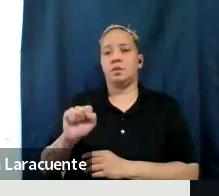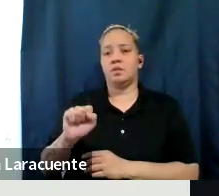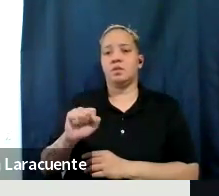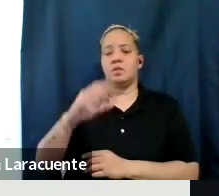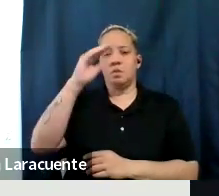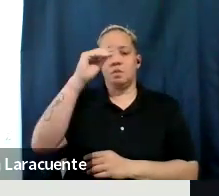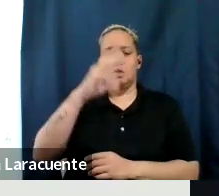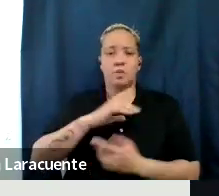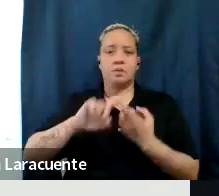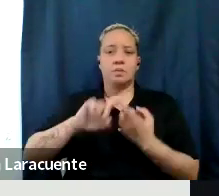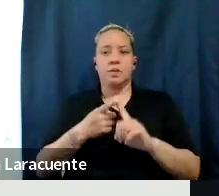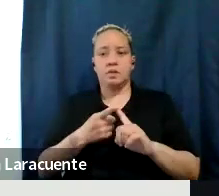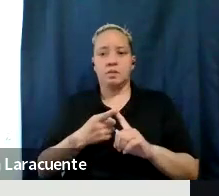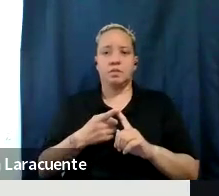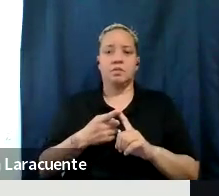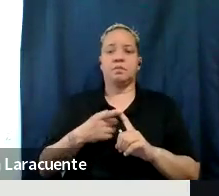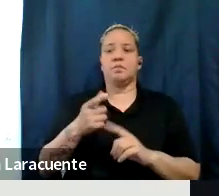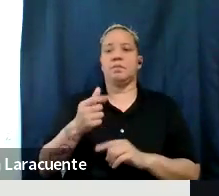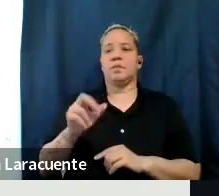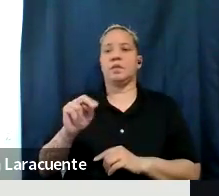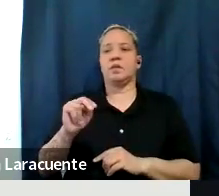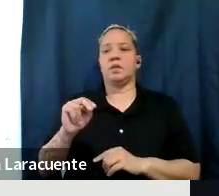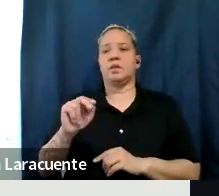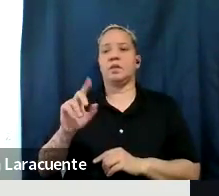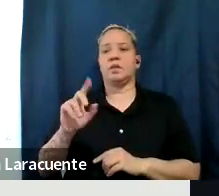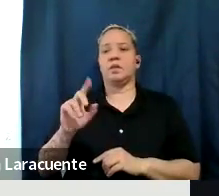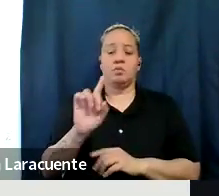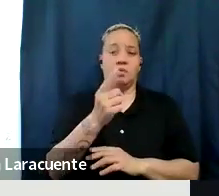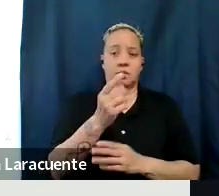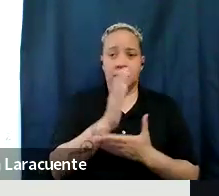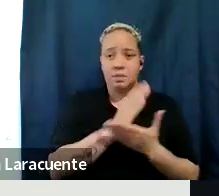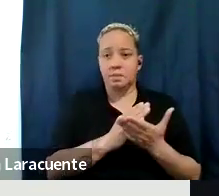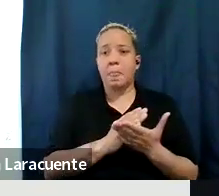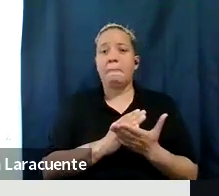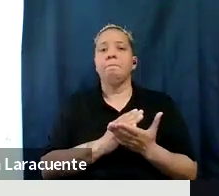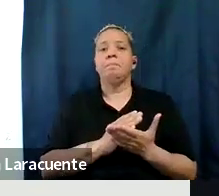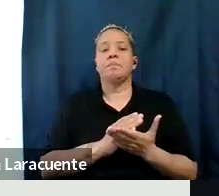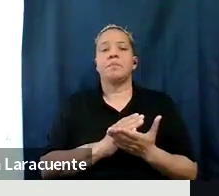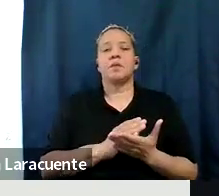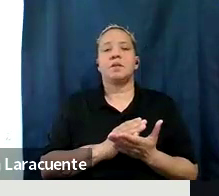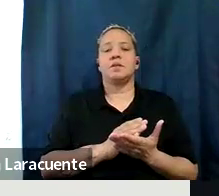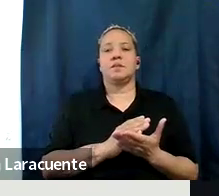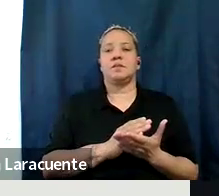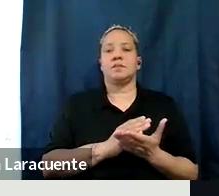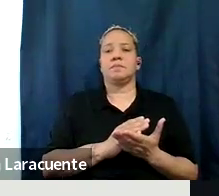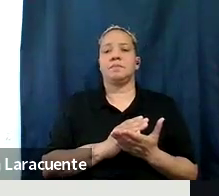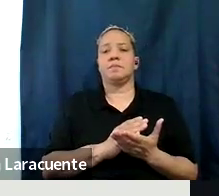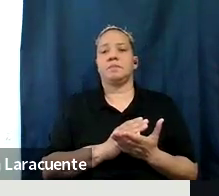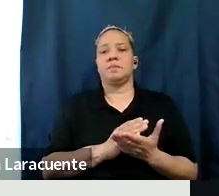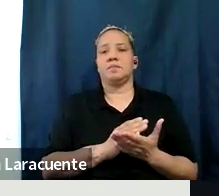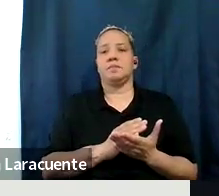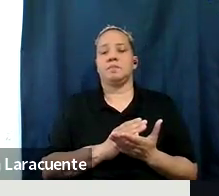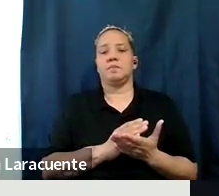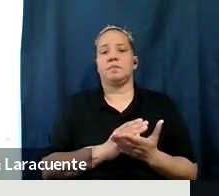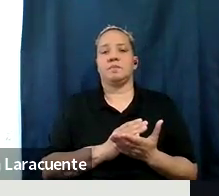amigos nuestros de las dos Granadas. Bueno, este es un primer fragmento de esa serie que